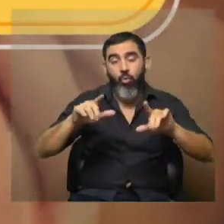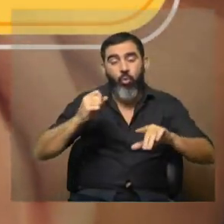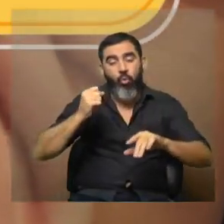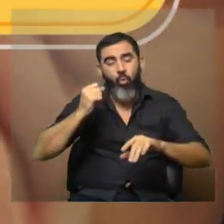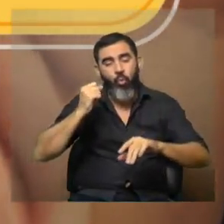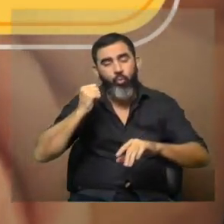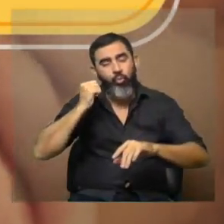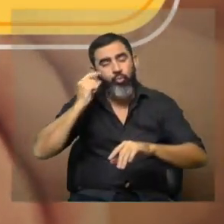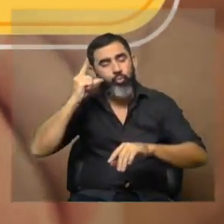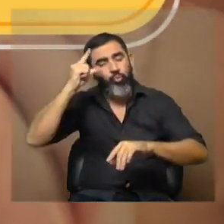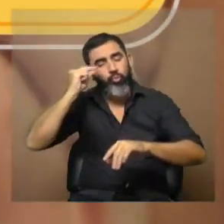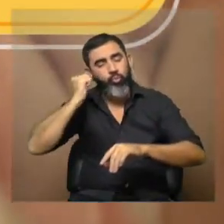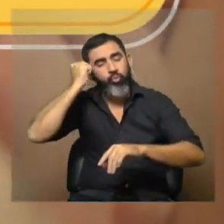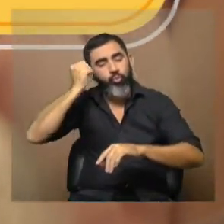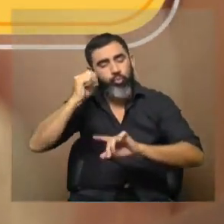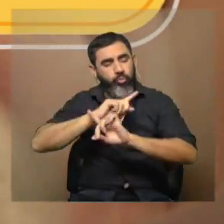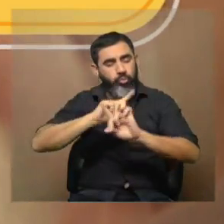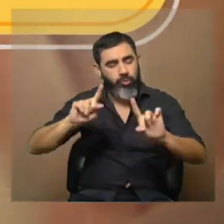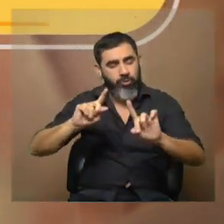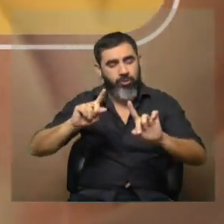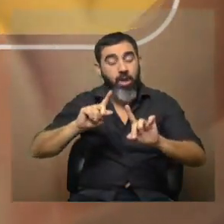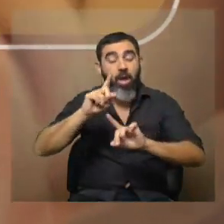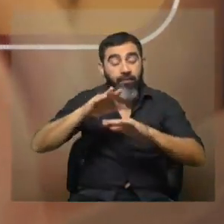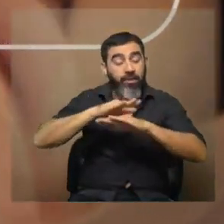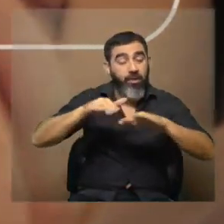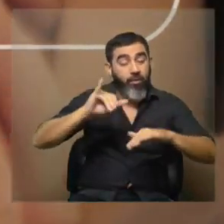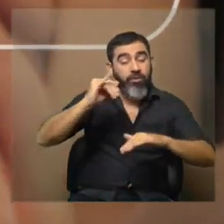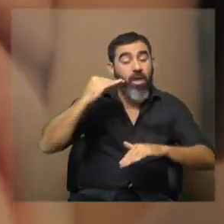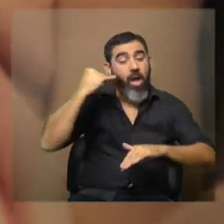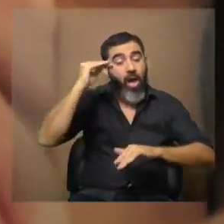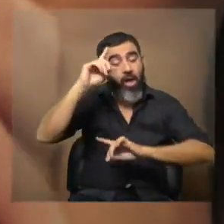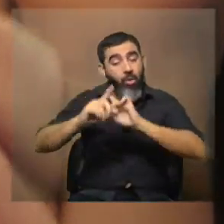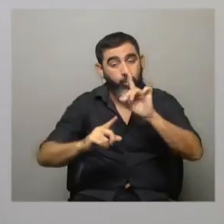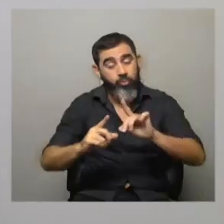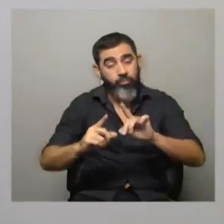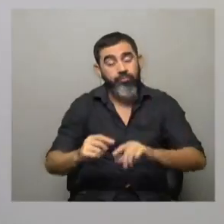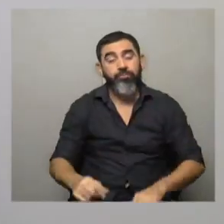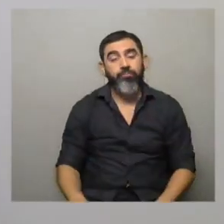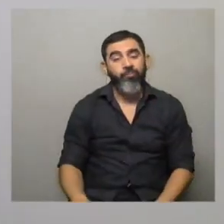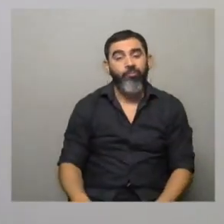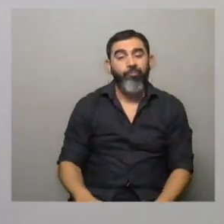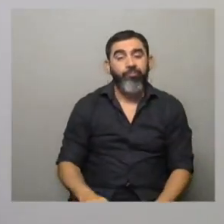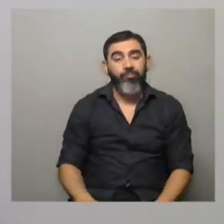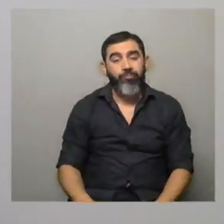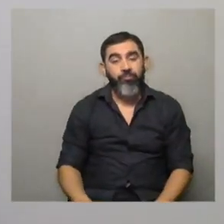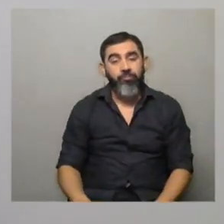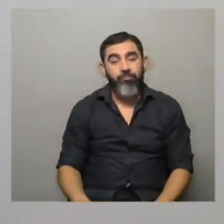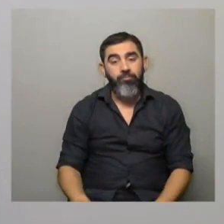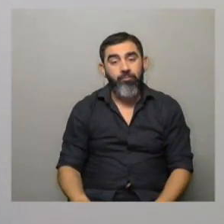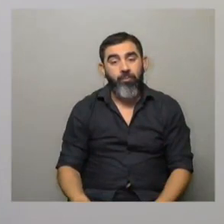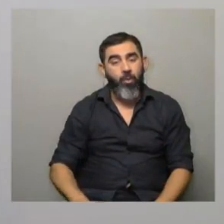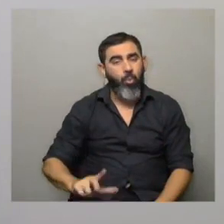ninguna pesadilla. Digo el niño porque es mucho más frecuente en niños, a pesar de que se puede presentar en algún adulto, pero la frecuencia es menor. No se recuerda